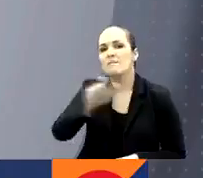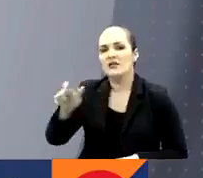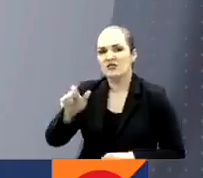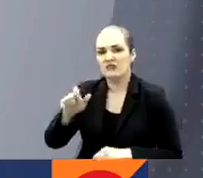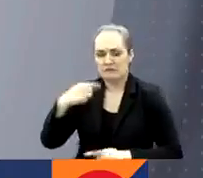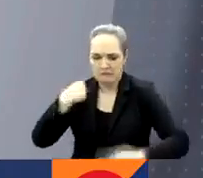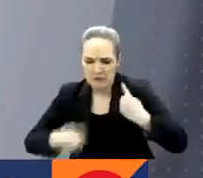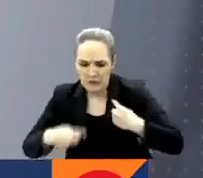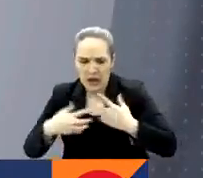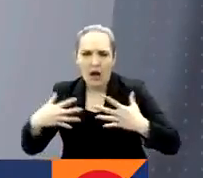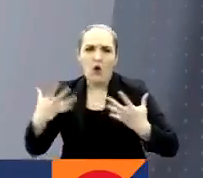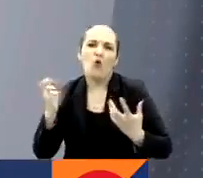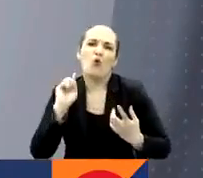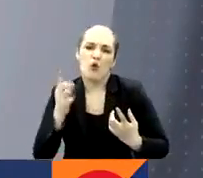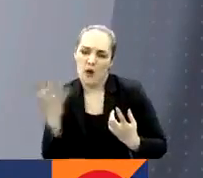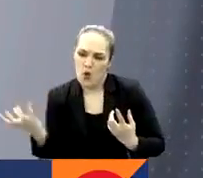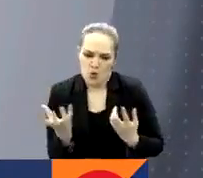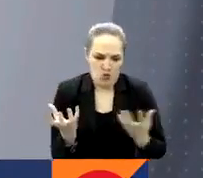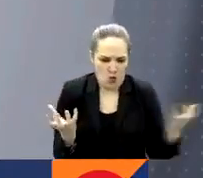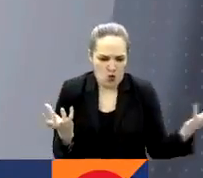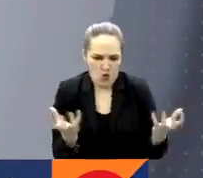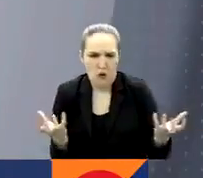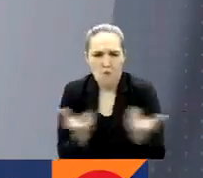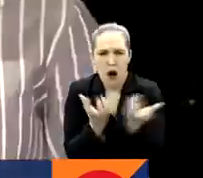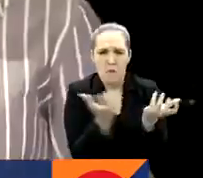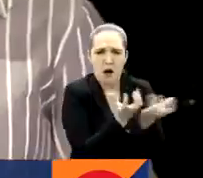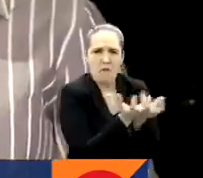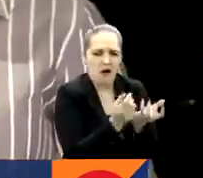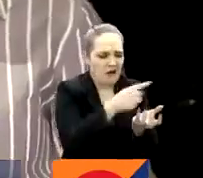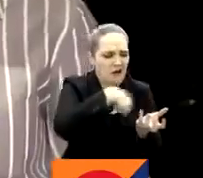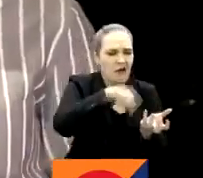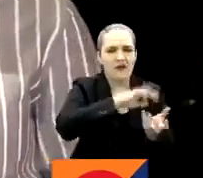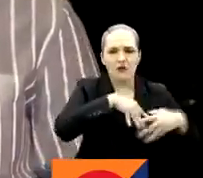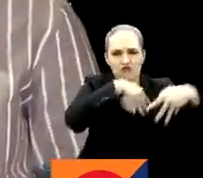entre manifestantes y el grupo antidisturbios de la policía.